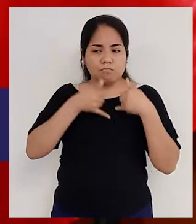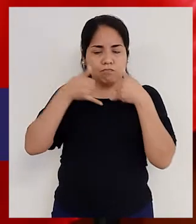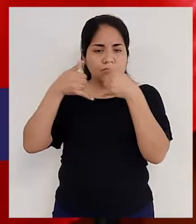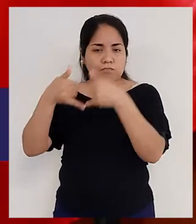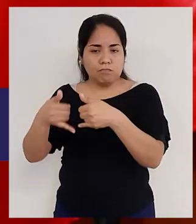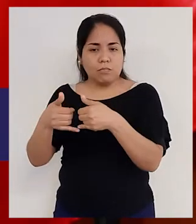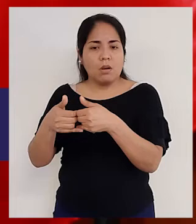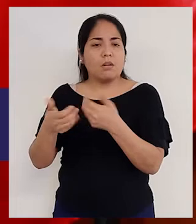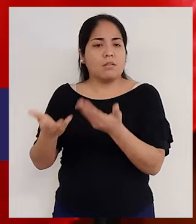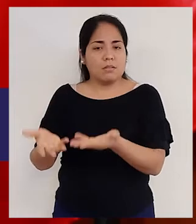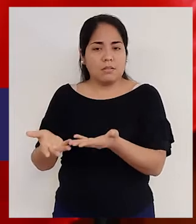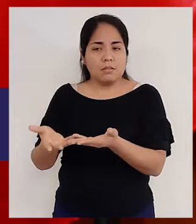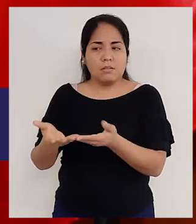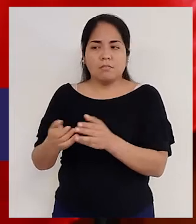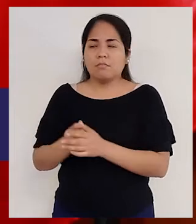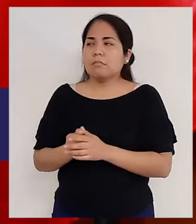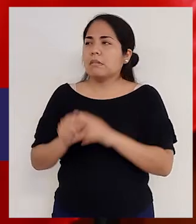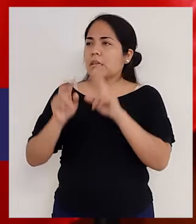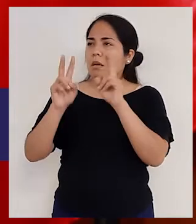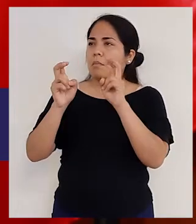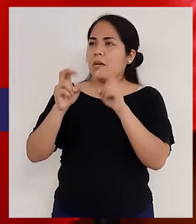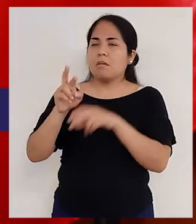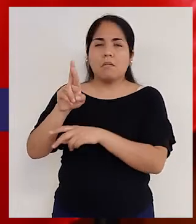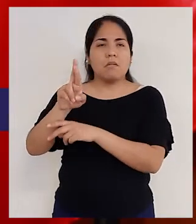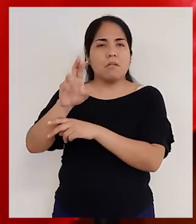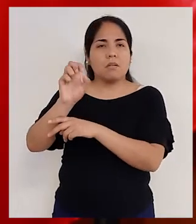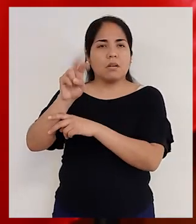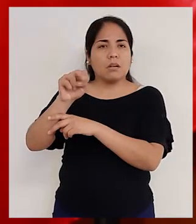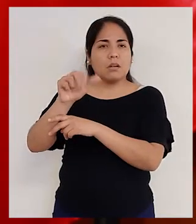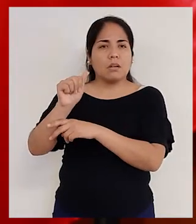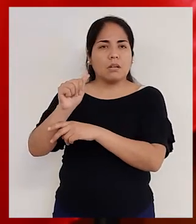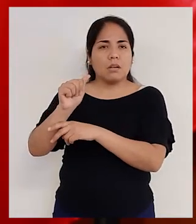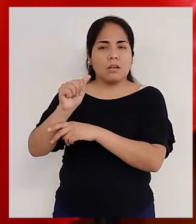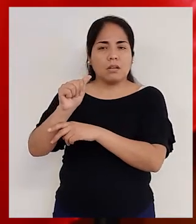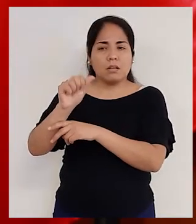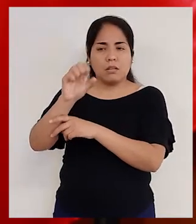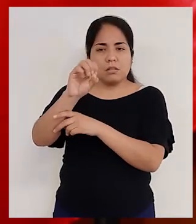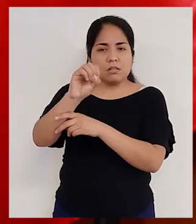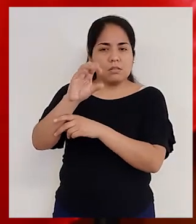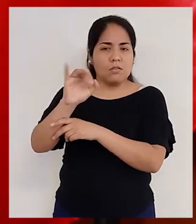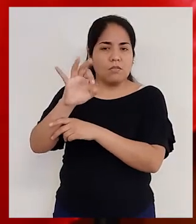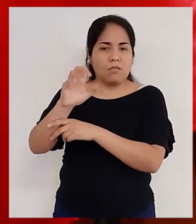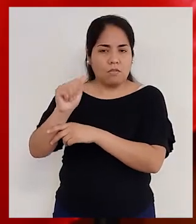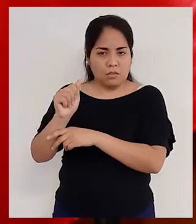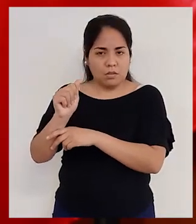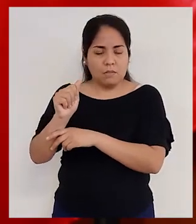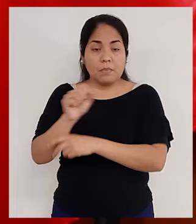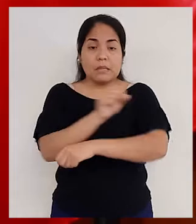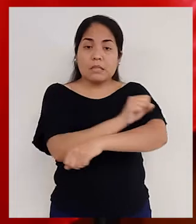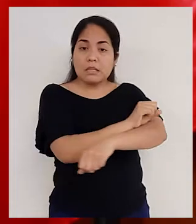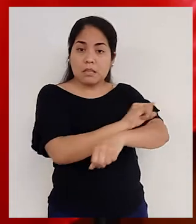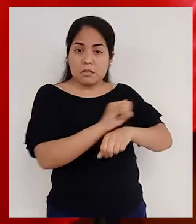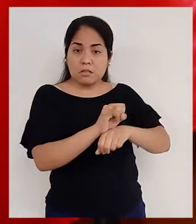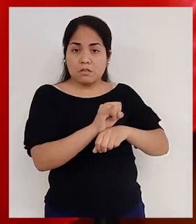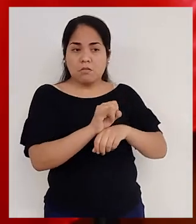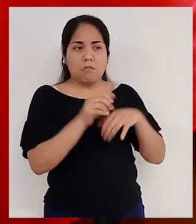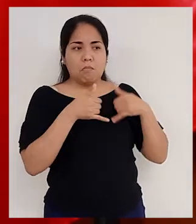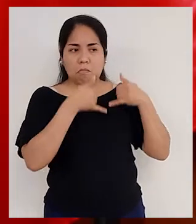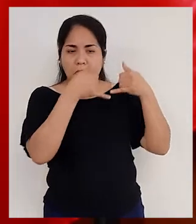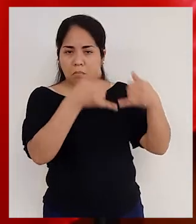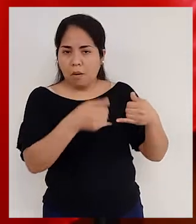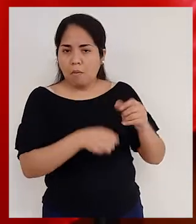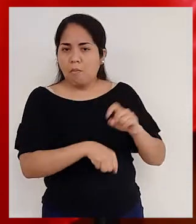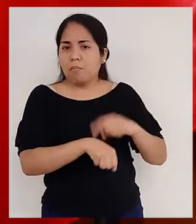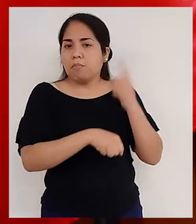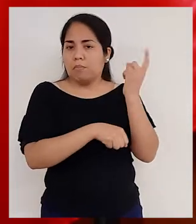ganado en una oportunidad el premio Reina Sofía por accesibilidad municipal. San Isidro lo ha ganado